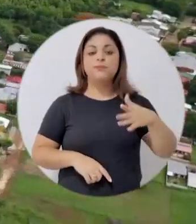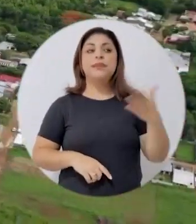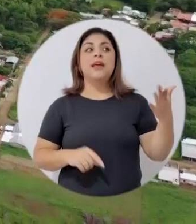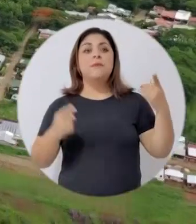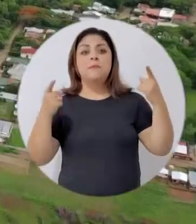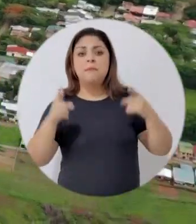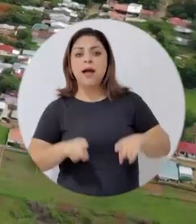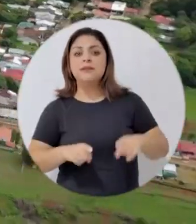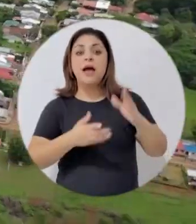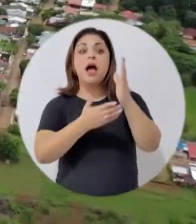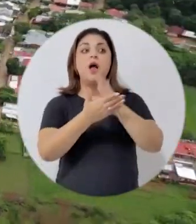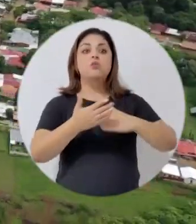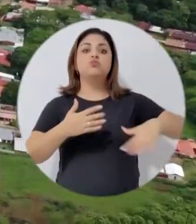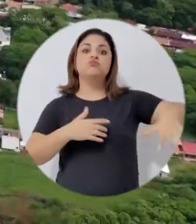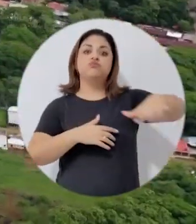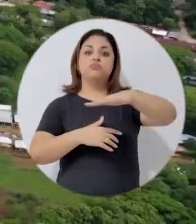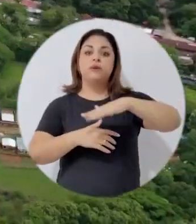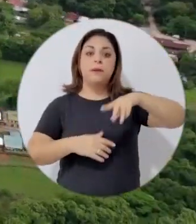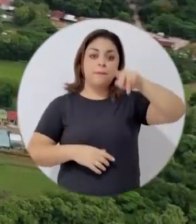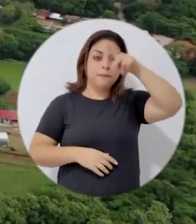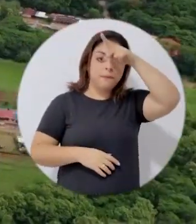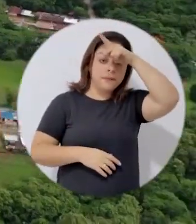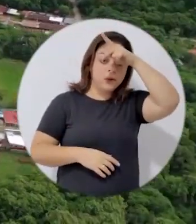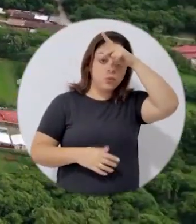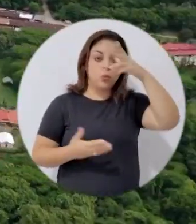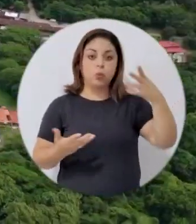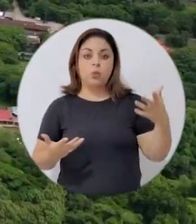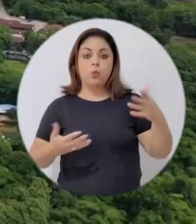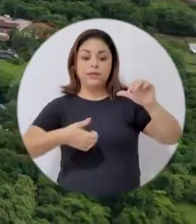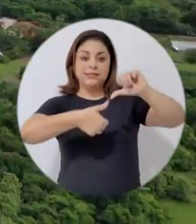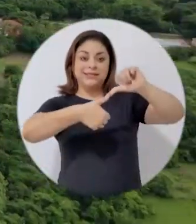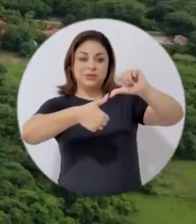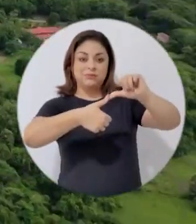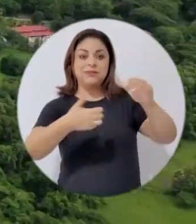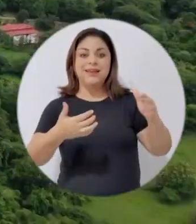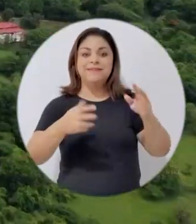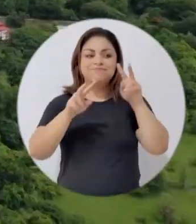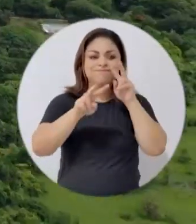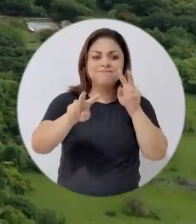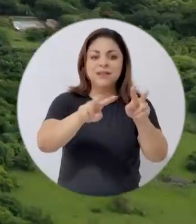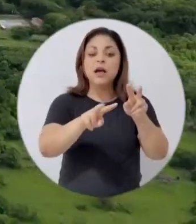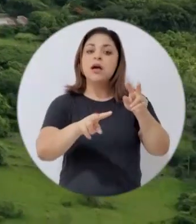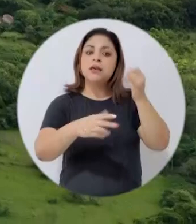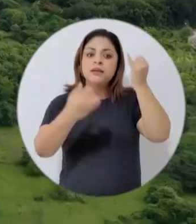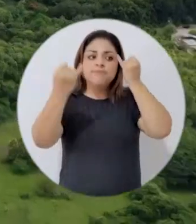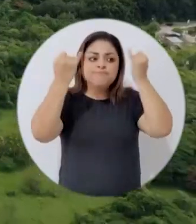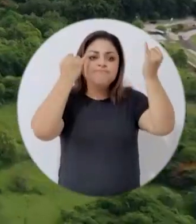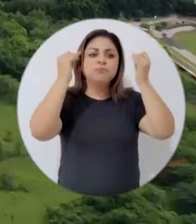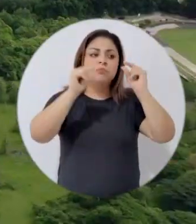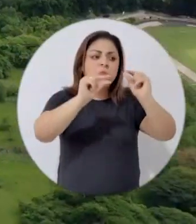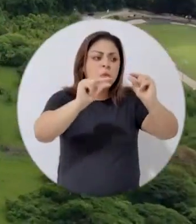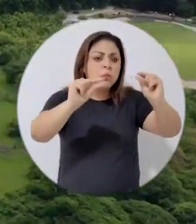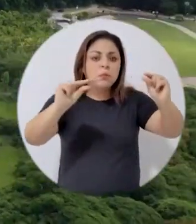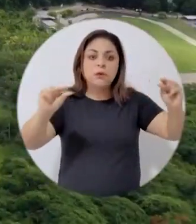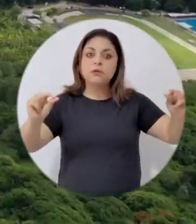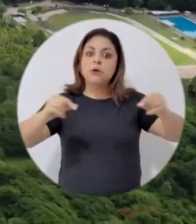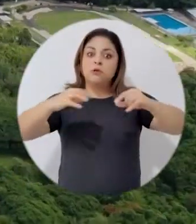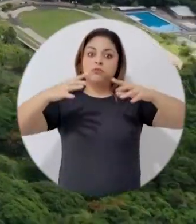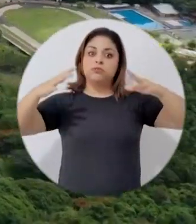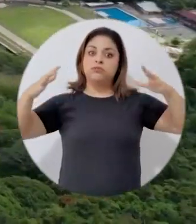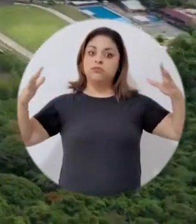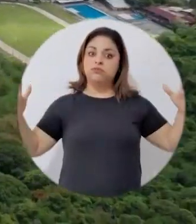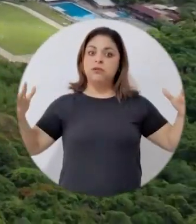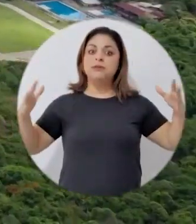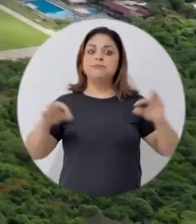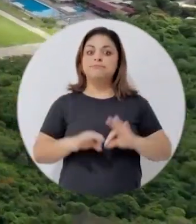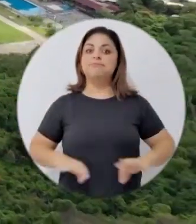México, lo que pasa en algunas partes de Perú, en otras partes de Centroamérica, y realmente las iniciativas van